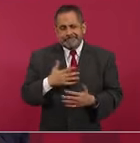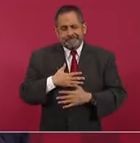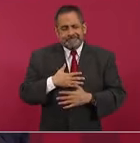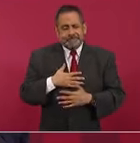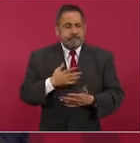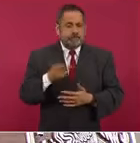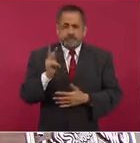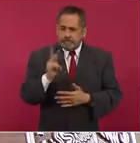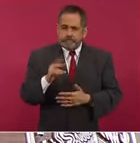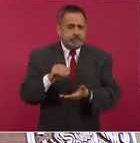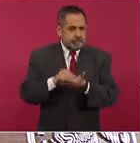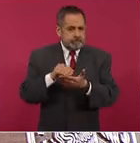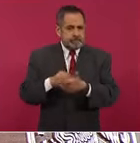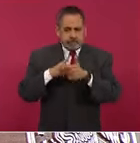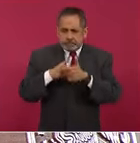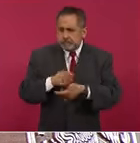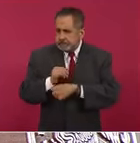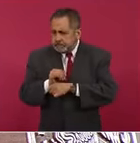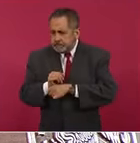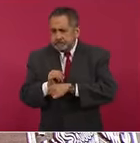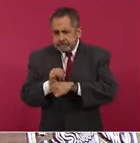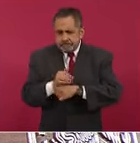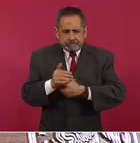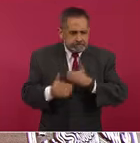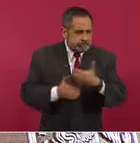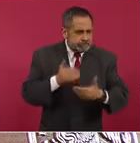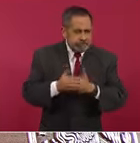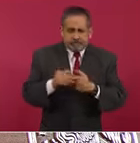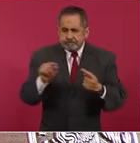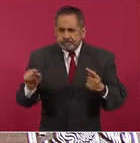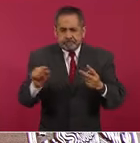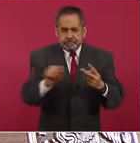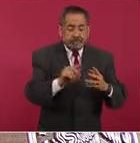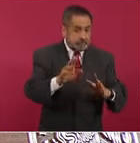y estamos investigando de todos los casos.